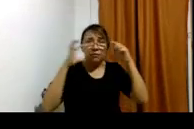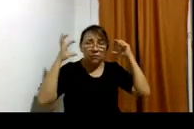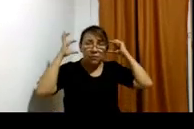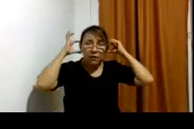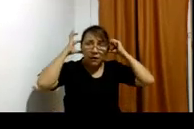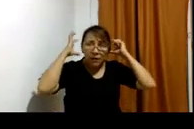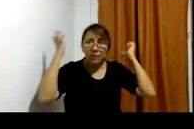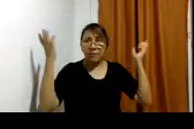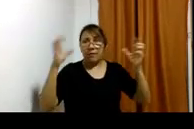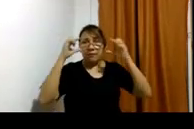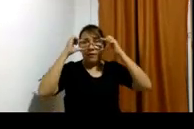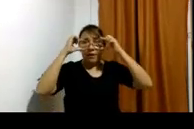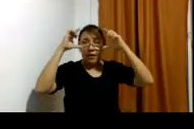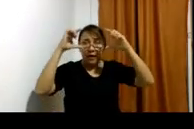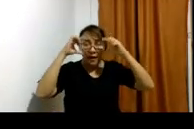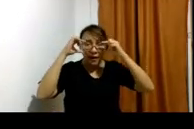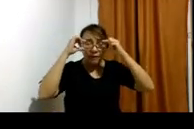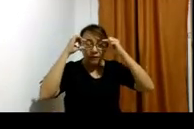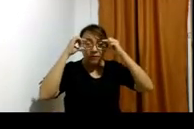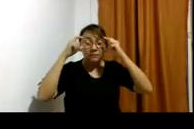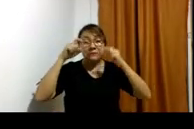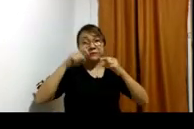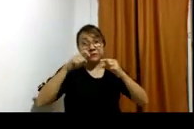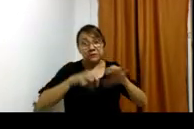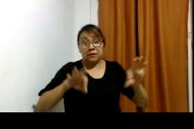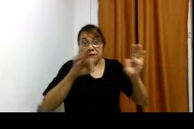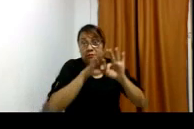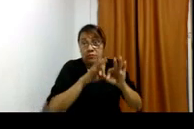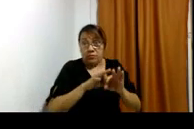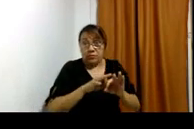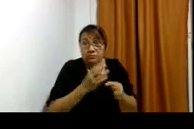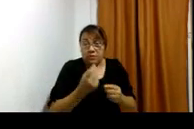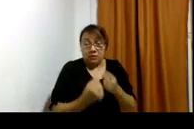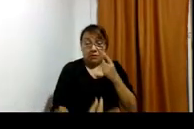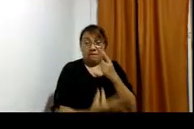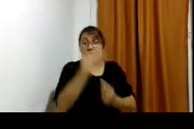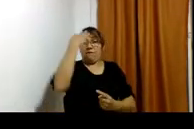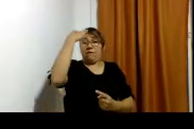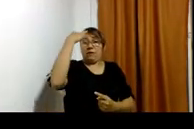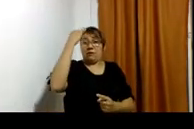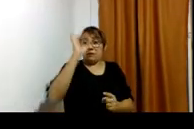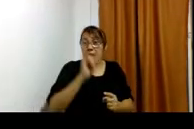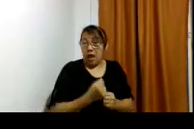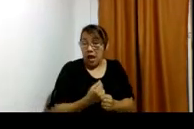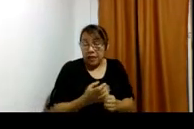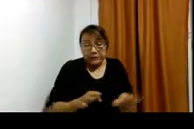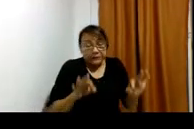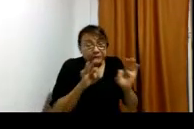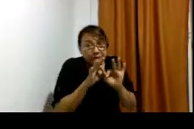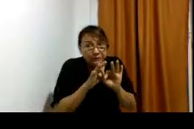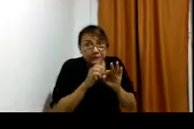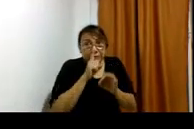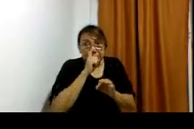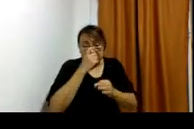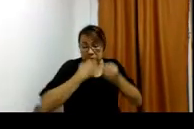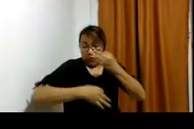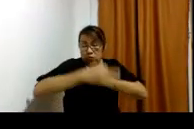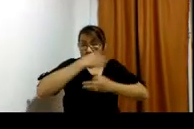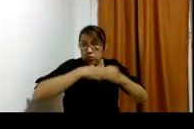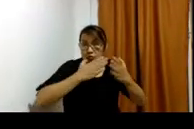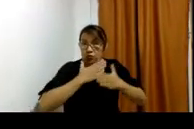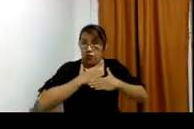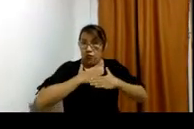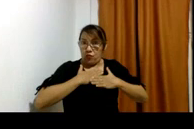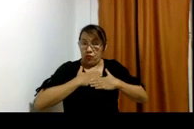con monogafas, en lo posible, ya que el riesgo biológico aquí se va a potencializar más de lo normal porque yo puedo estar expuesta a